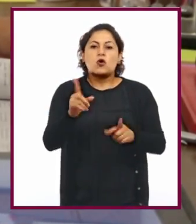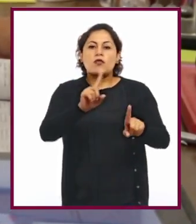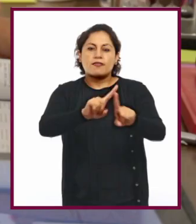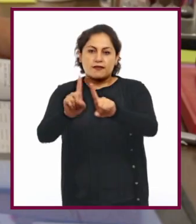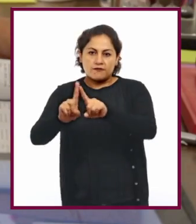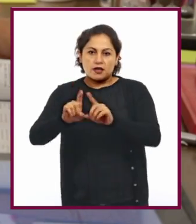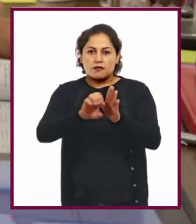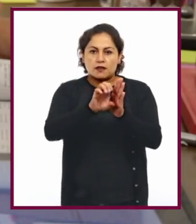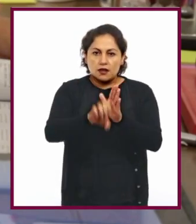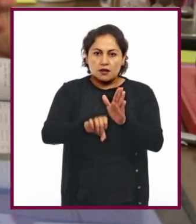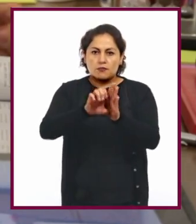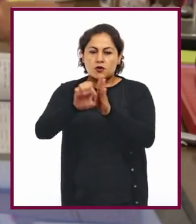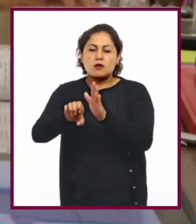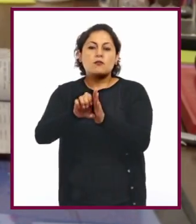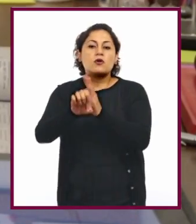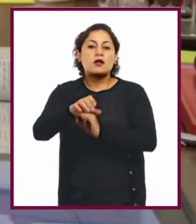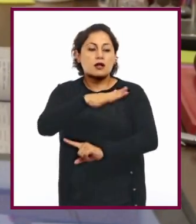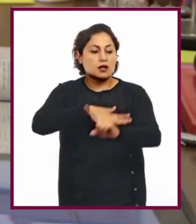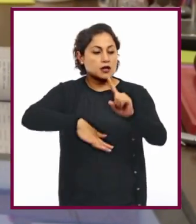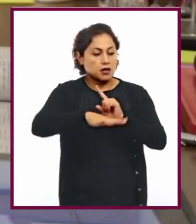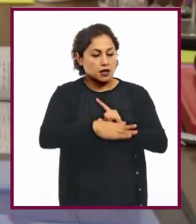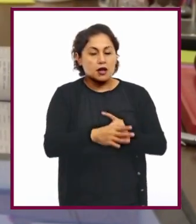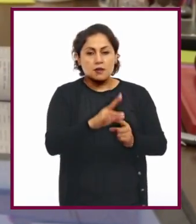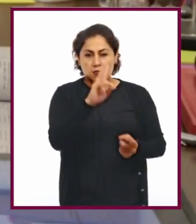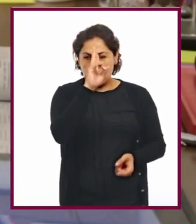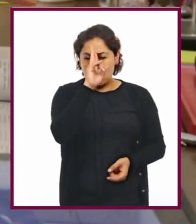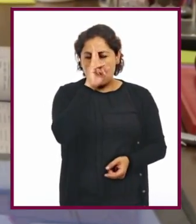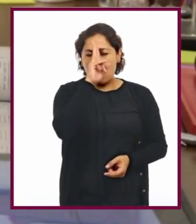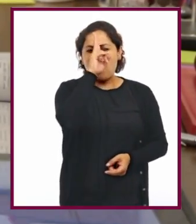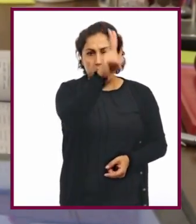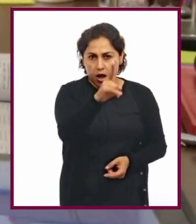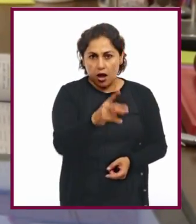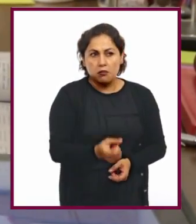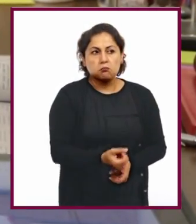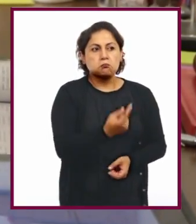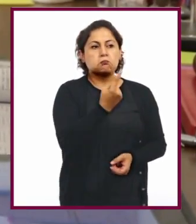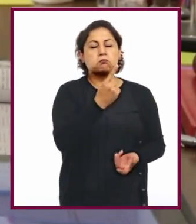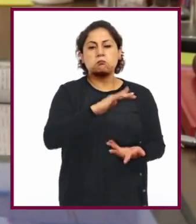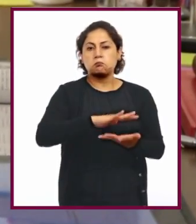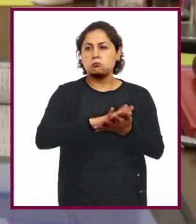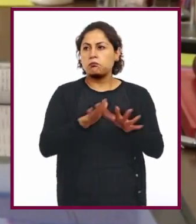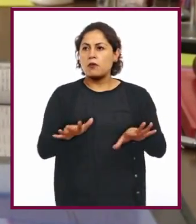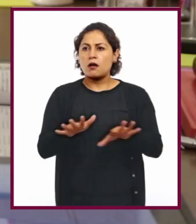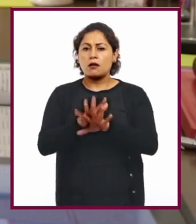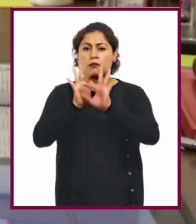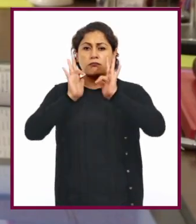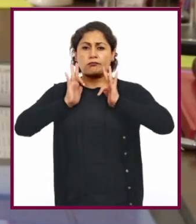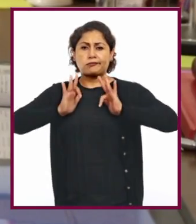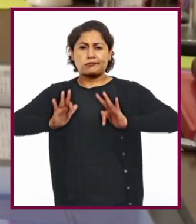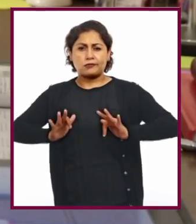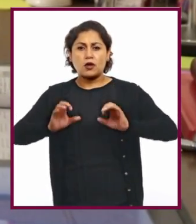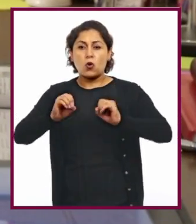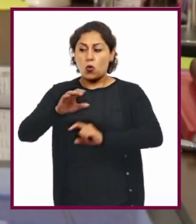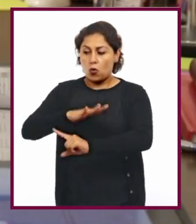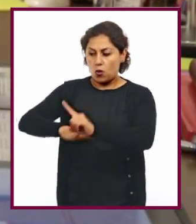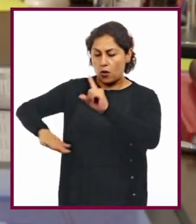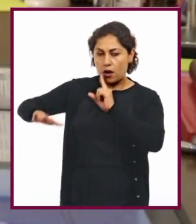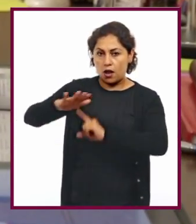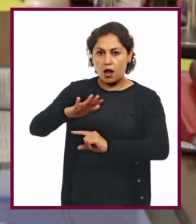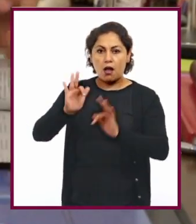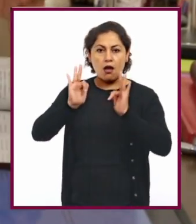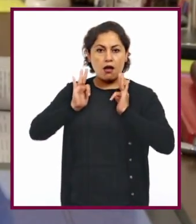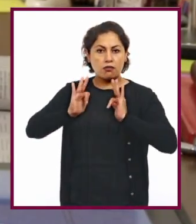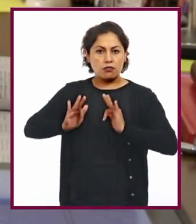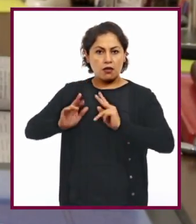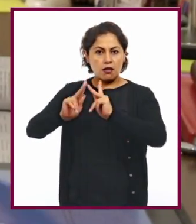Existen muchos ejemplos de contextos violentos de donde surgieron personas pacifistas o ambientes de armonía y